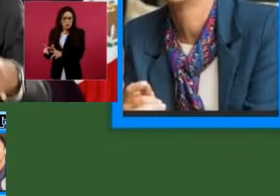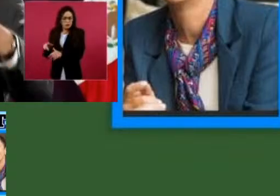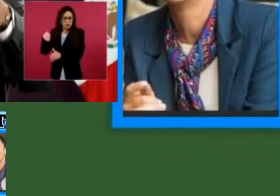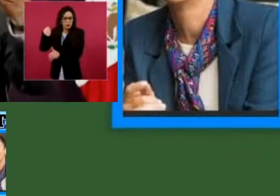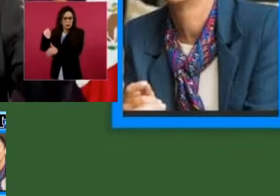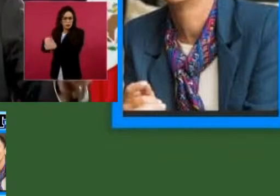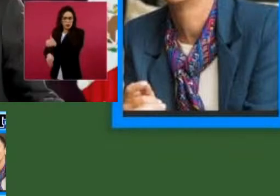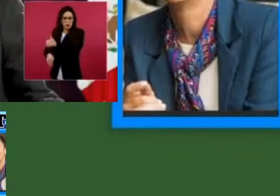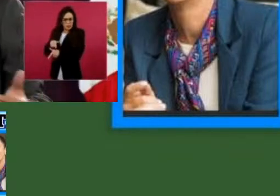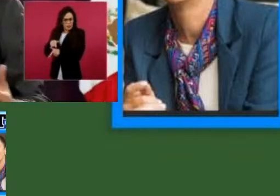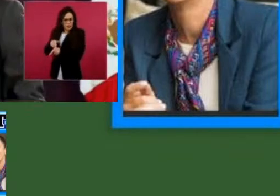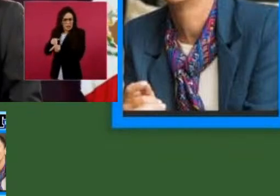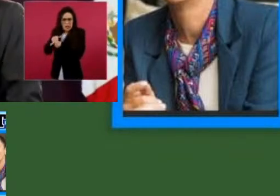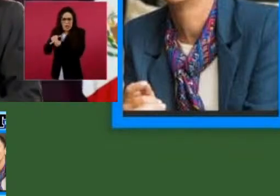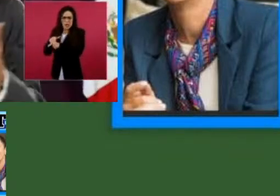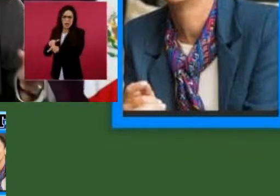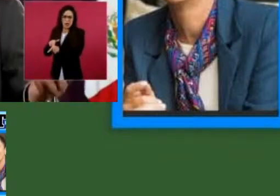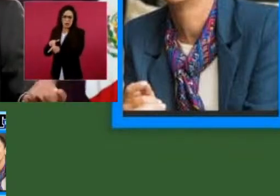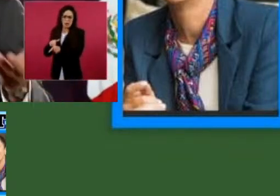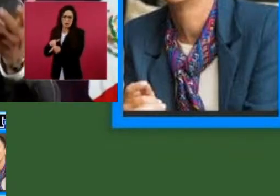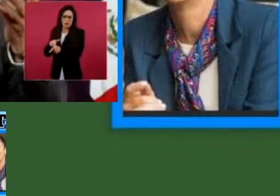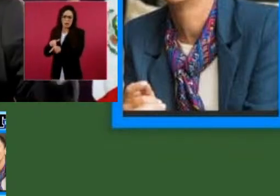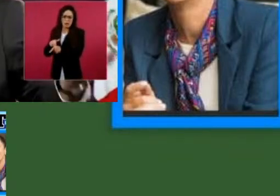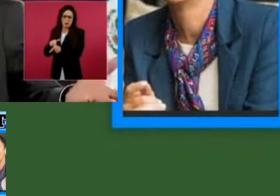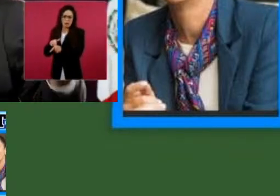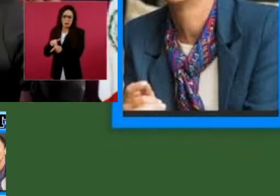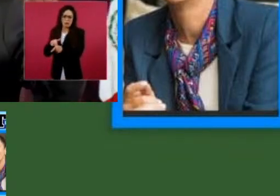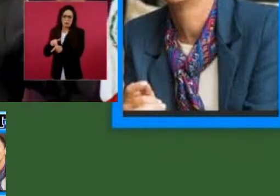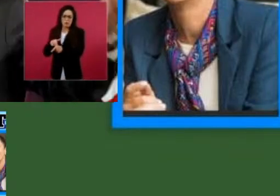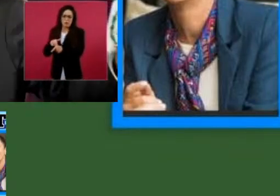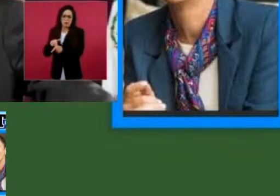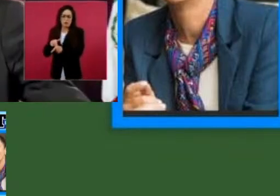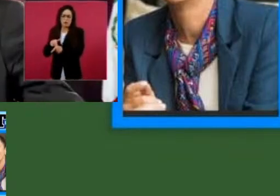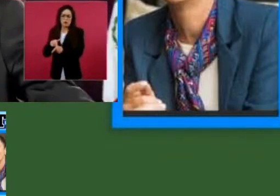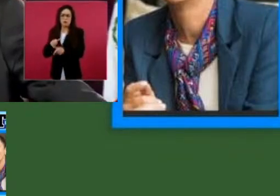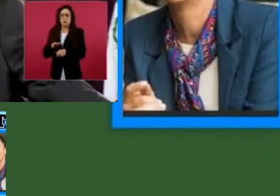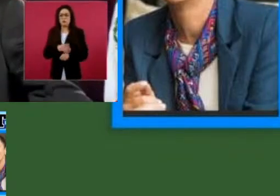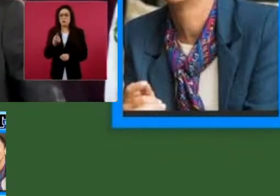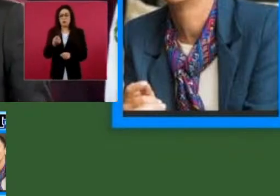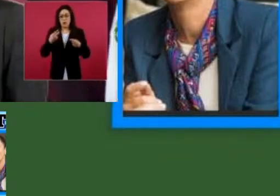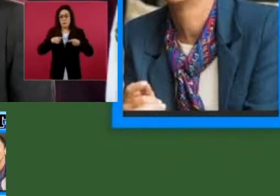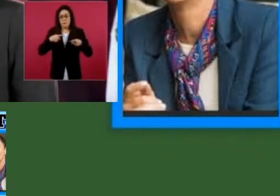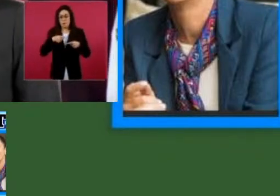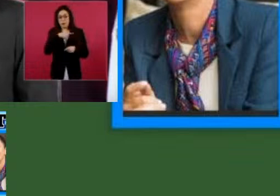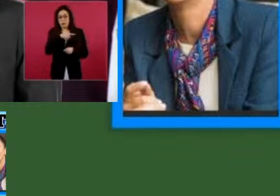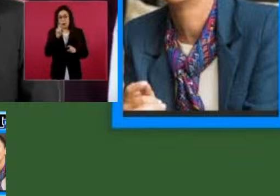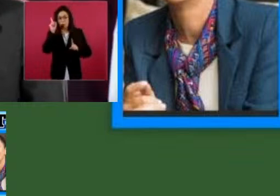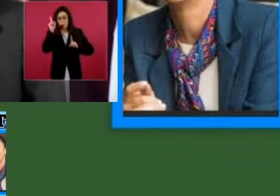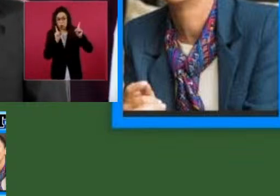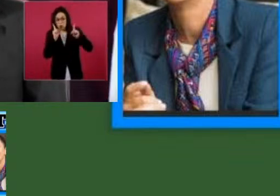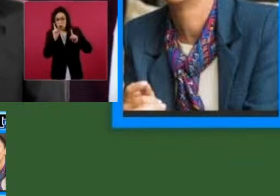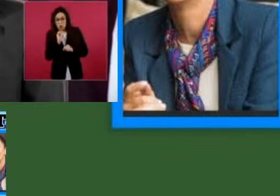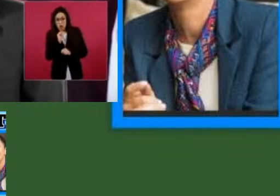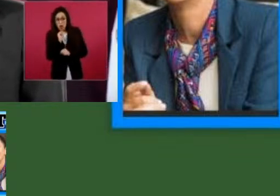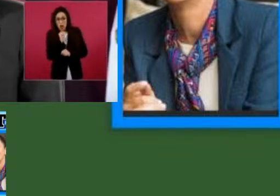es lo que termina de convencer a los que tenían duda.